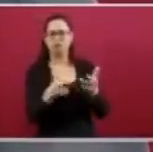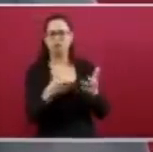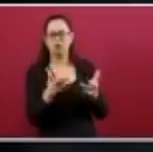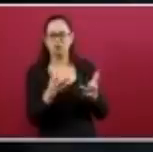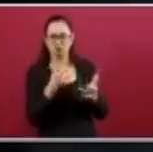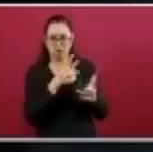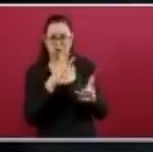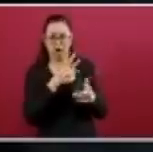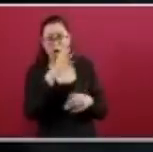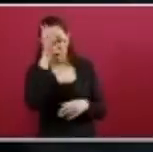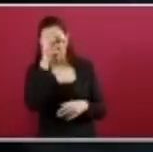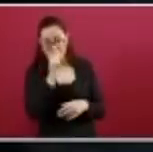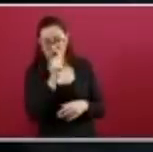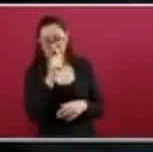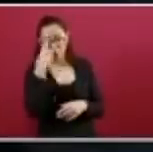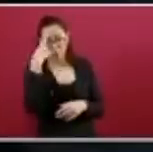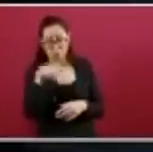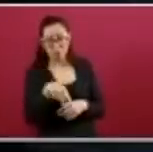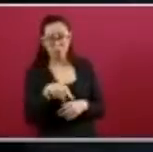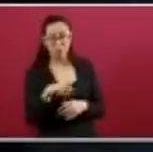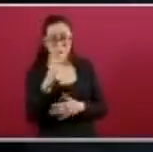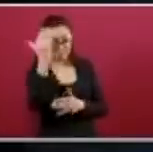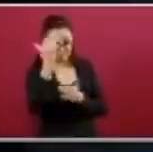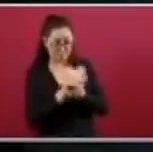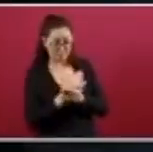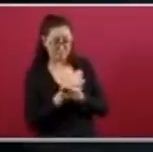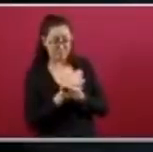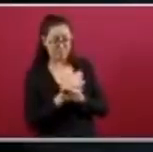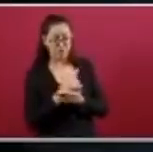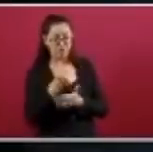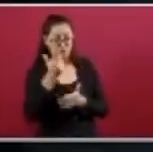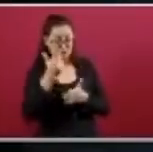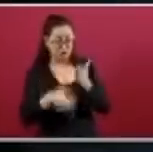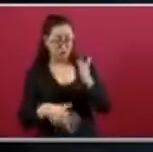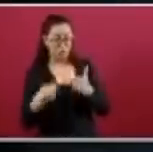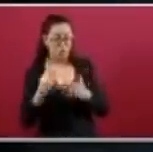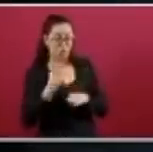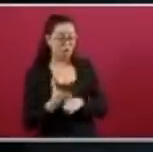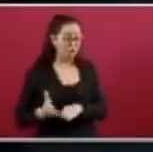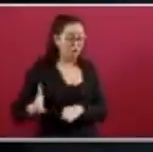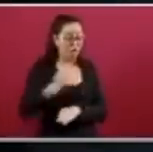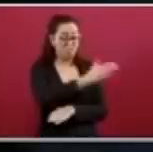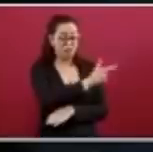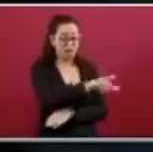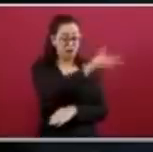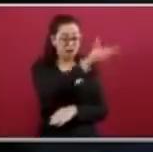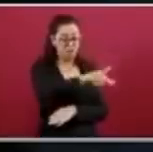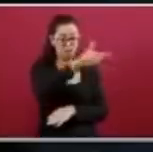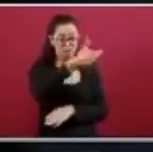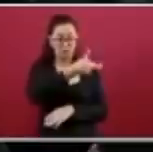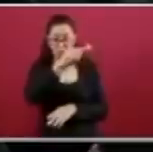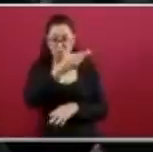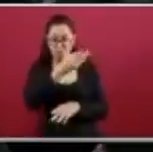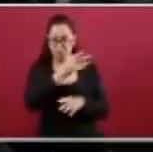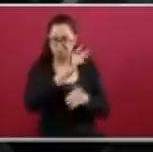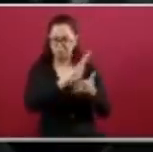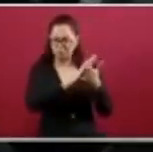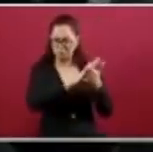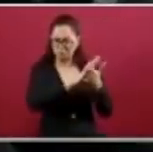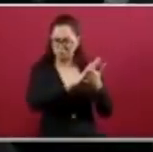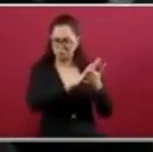estos acuerdos para bajar la energía, pero ¿habrá un borrón y cuenta nueva para muchos usuarios?